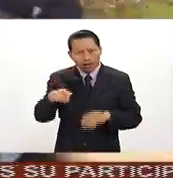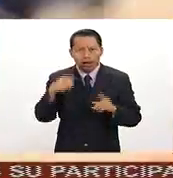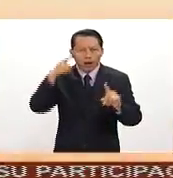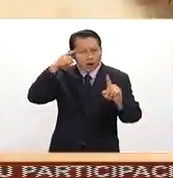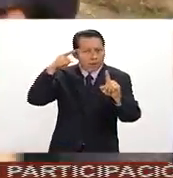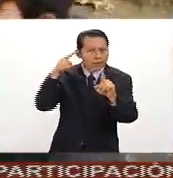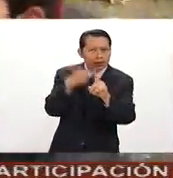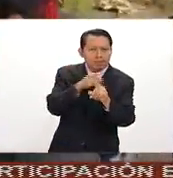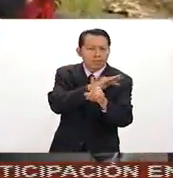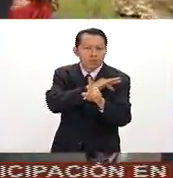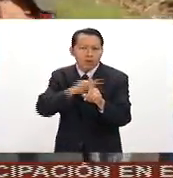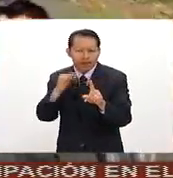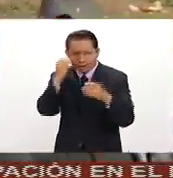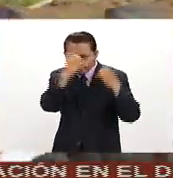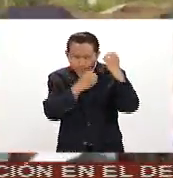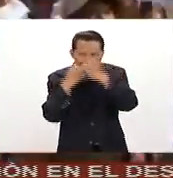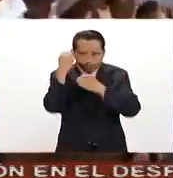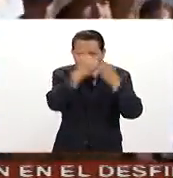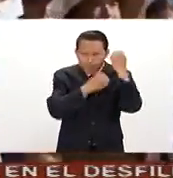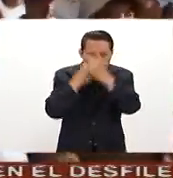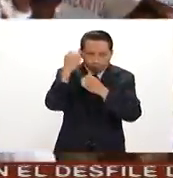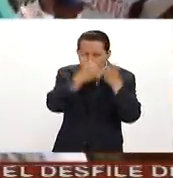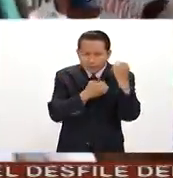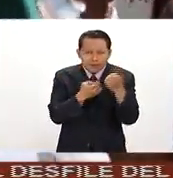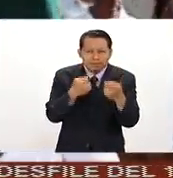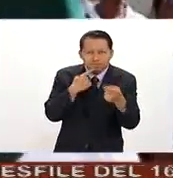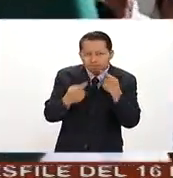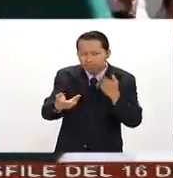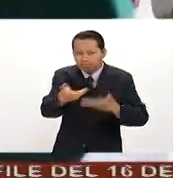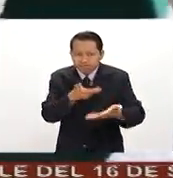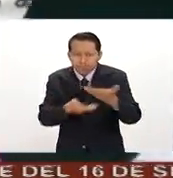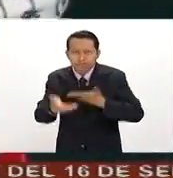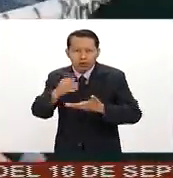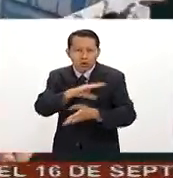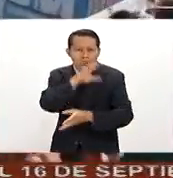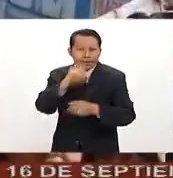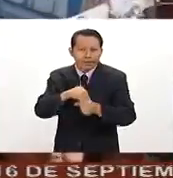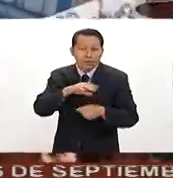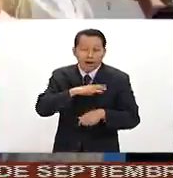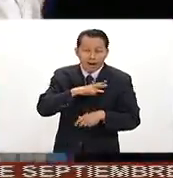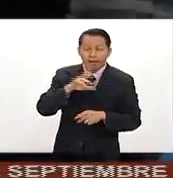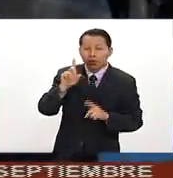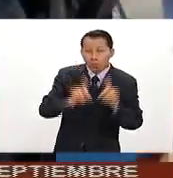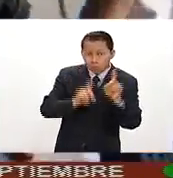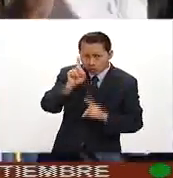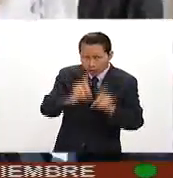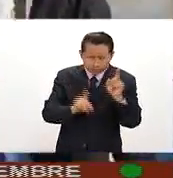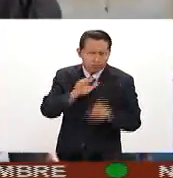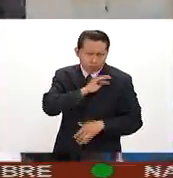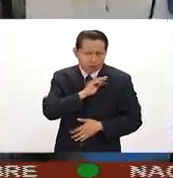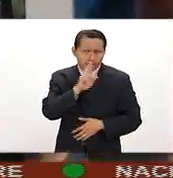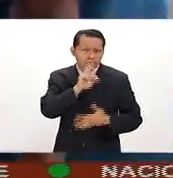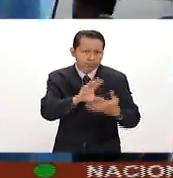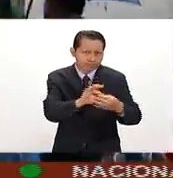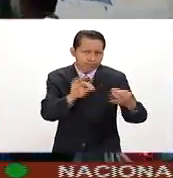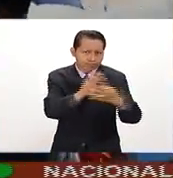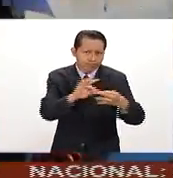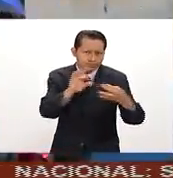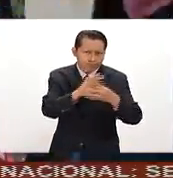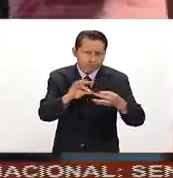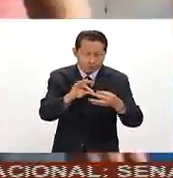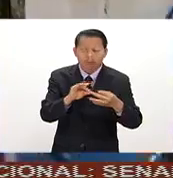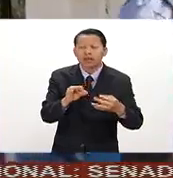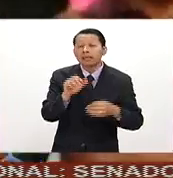de analizar y dar respuesta a cada una de sus preguntas. Finalmente, la Secretaría